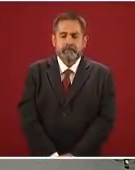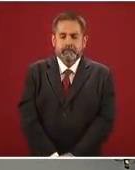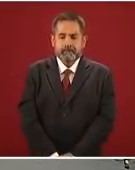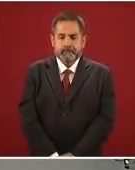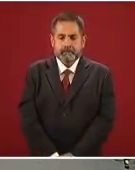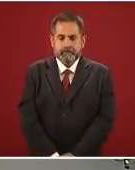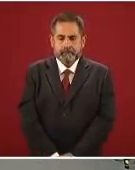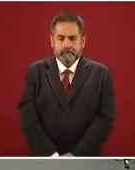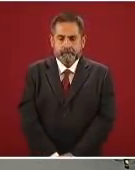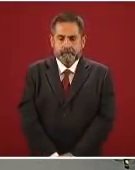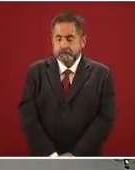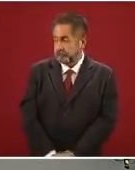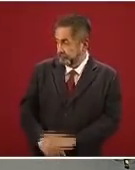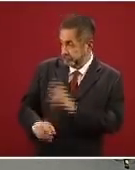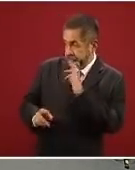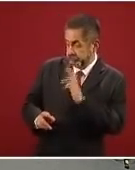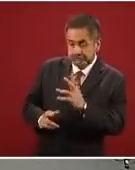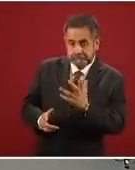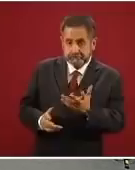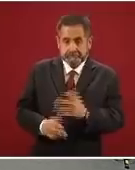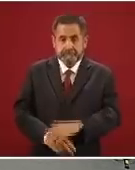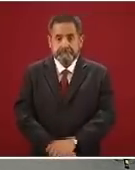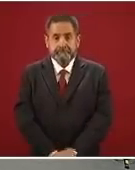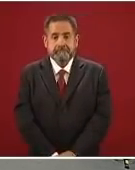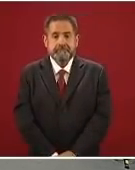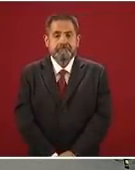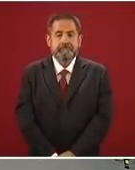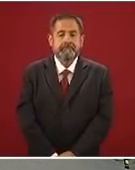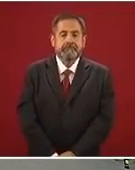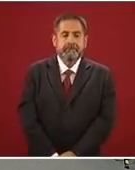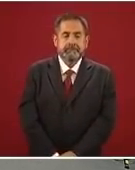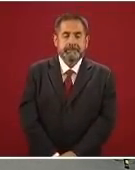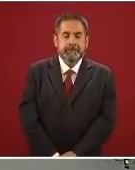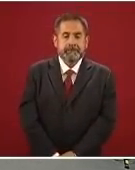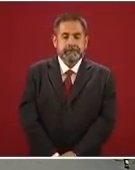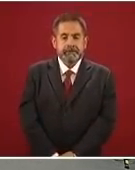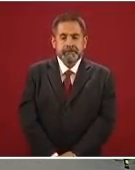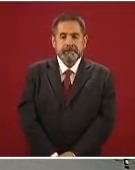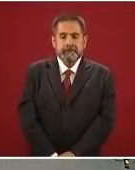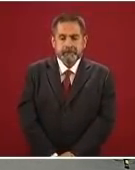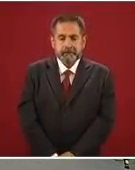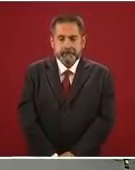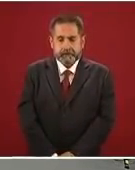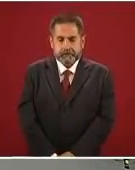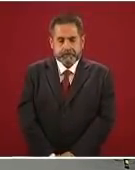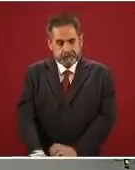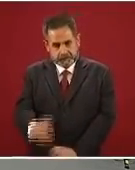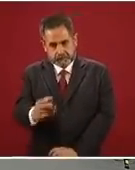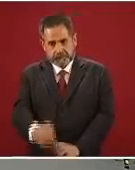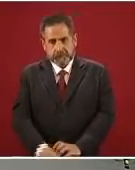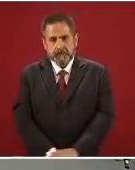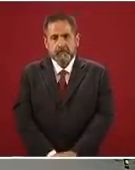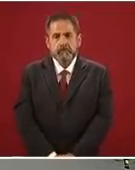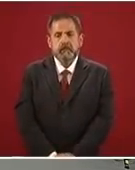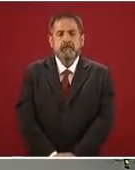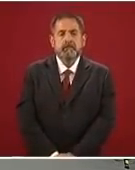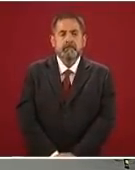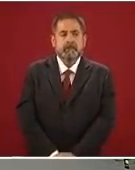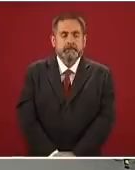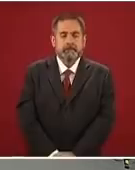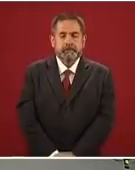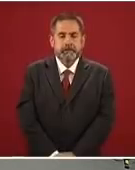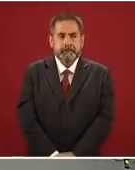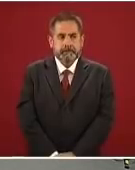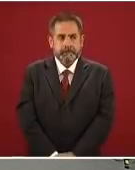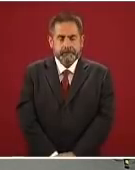¿Les contesto? Sí. Sí, sí. Sí, señor, por favor. A sus